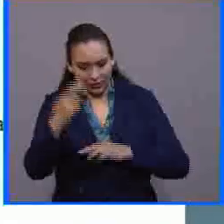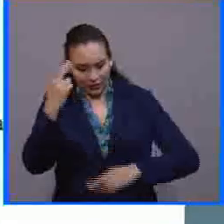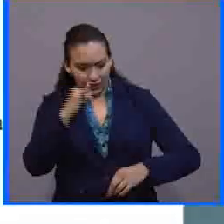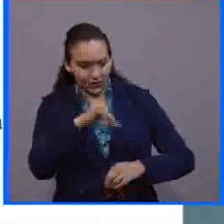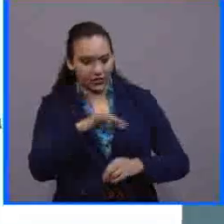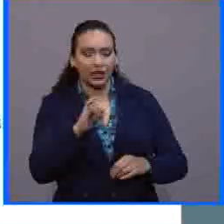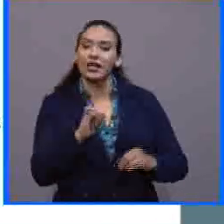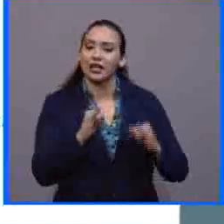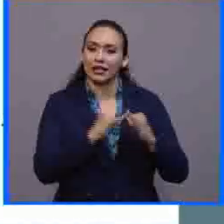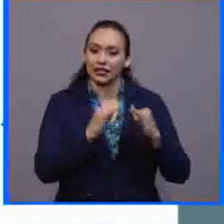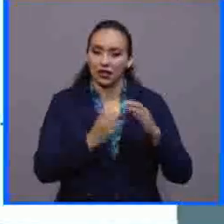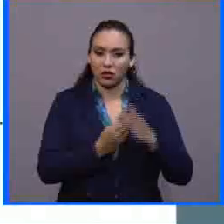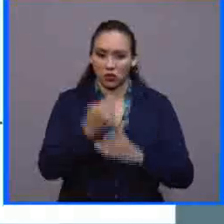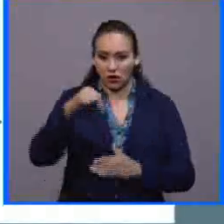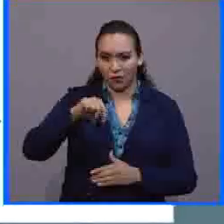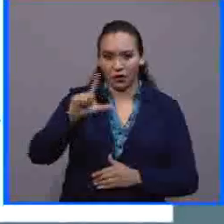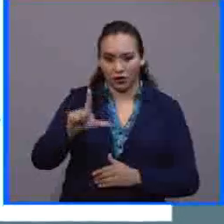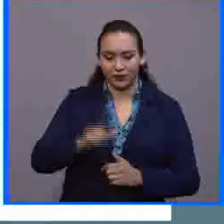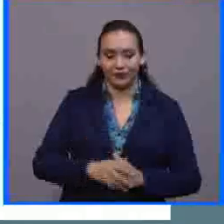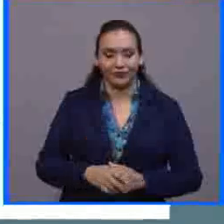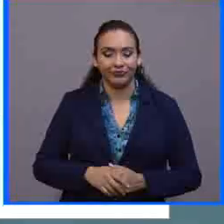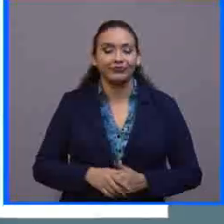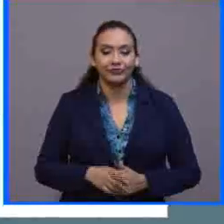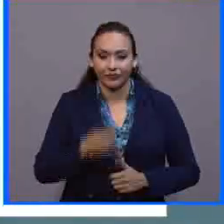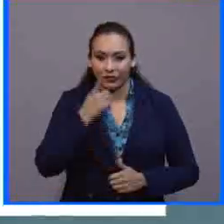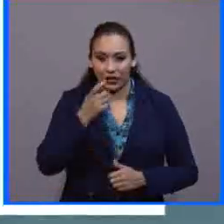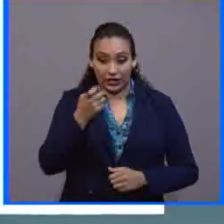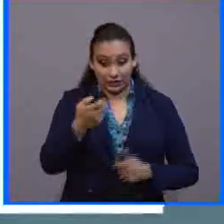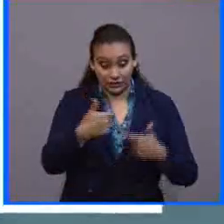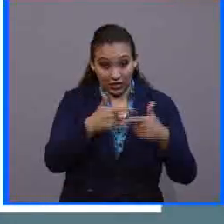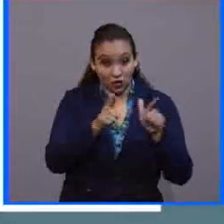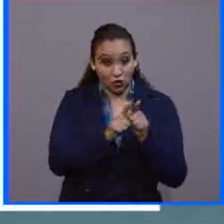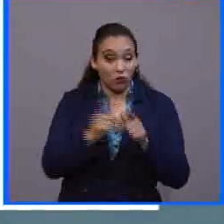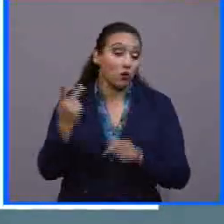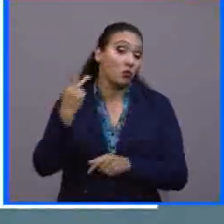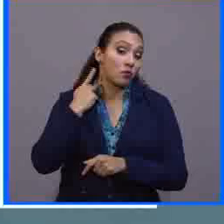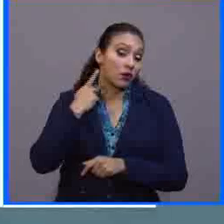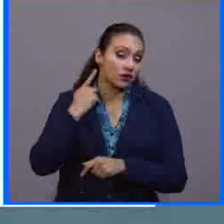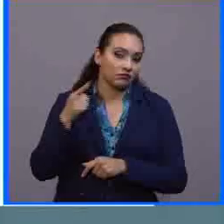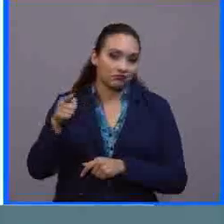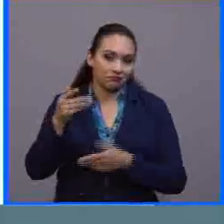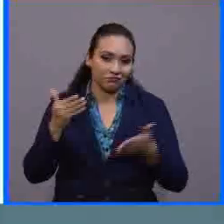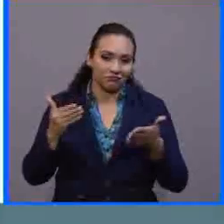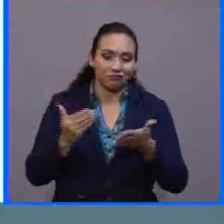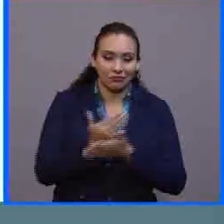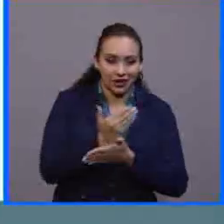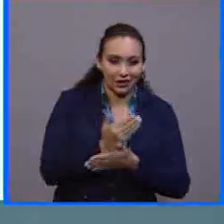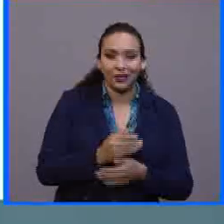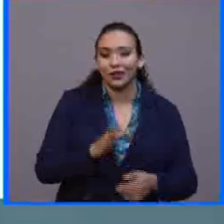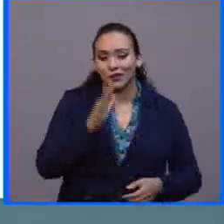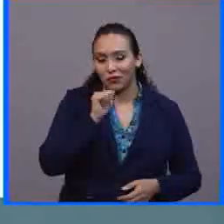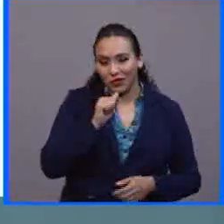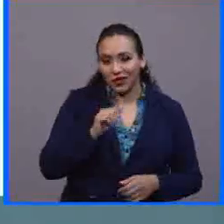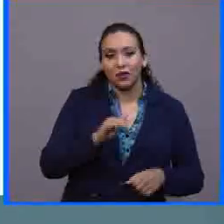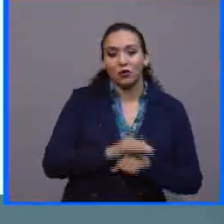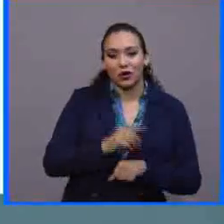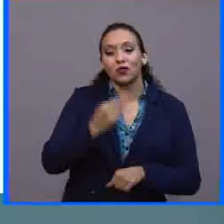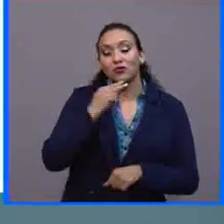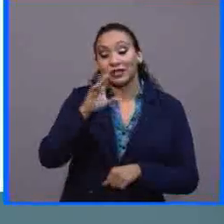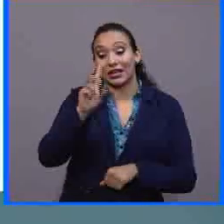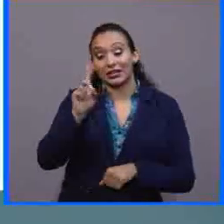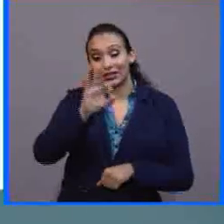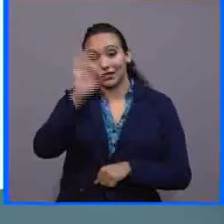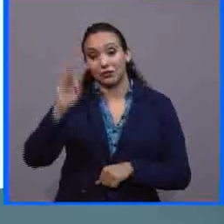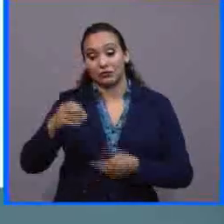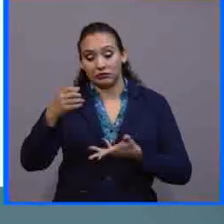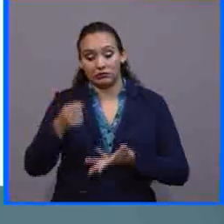Electoral de Nuevo León. Determinó que dicho partido no tenía derecho a participar del 30% del financiamiento que se